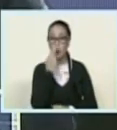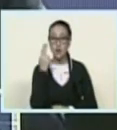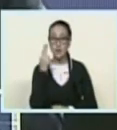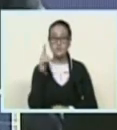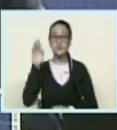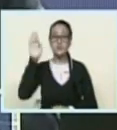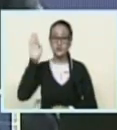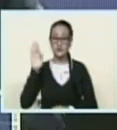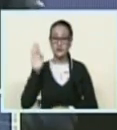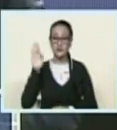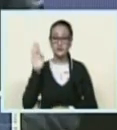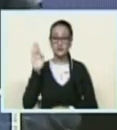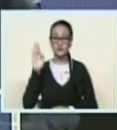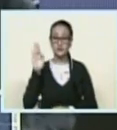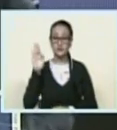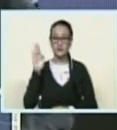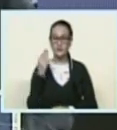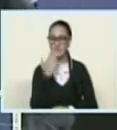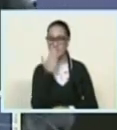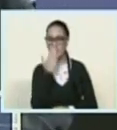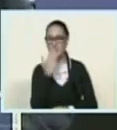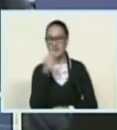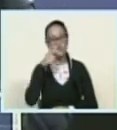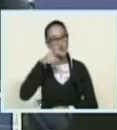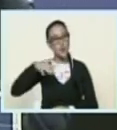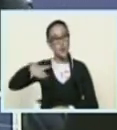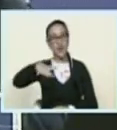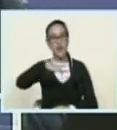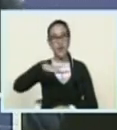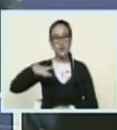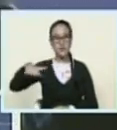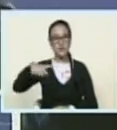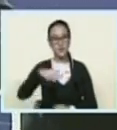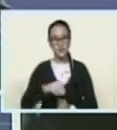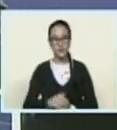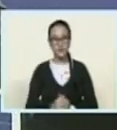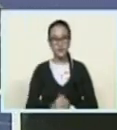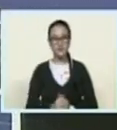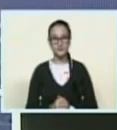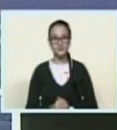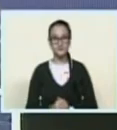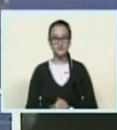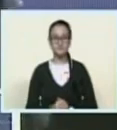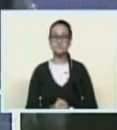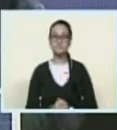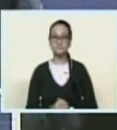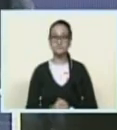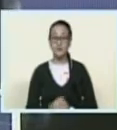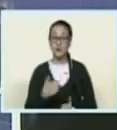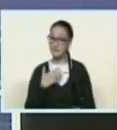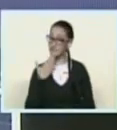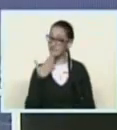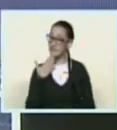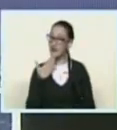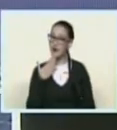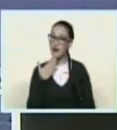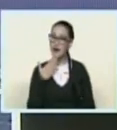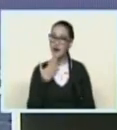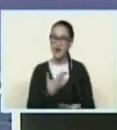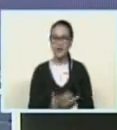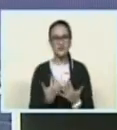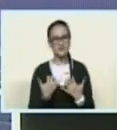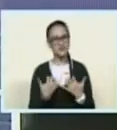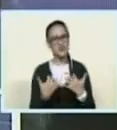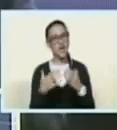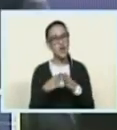juramentándonos ante el pueblo. Yo quiero agradecer